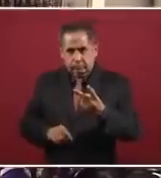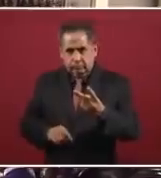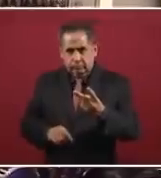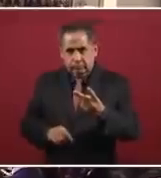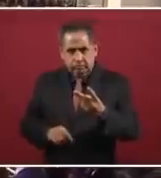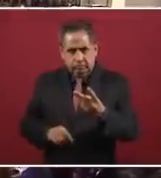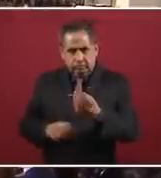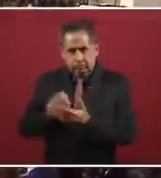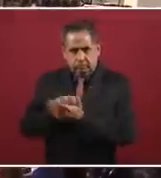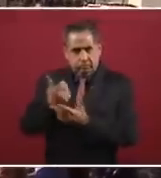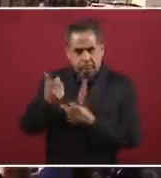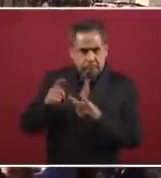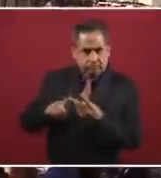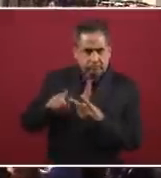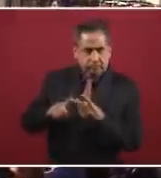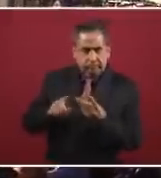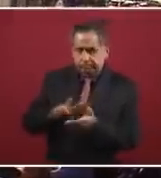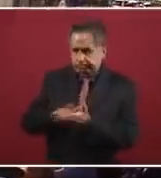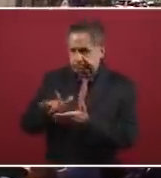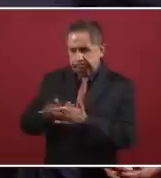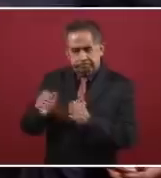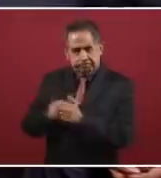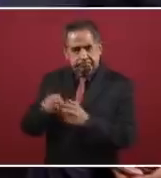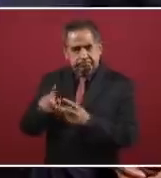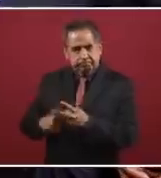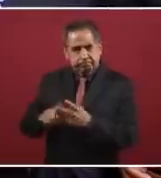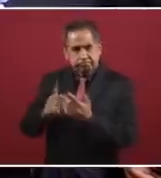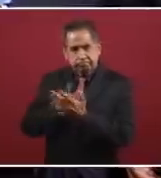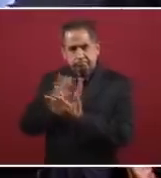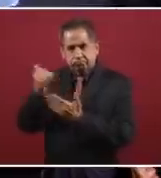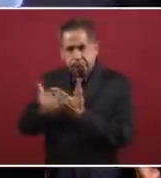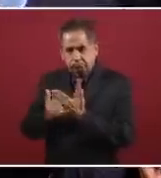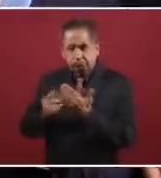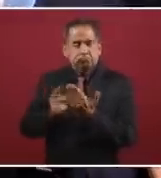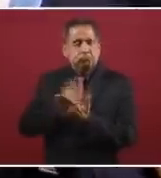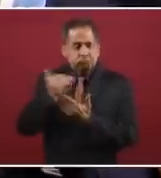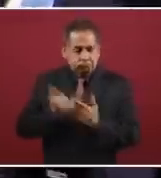a la economía con proyectos